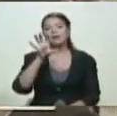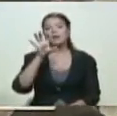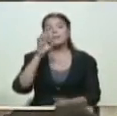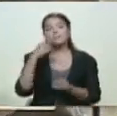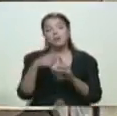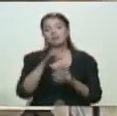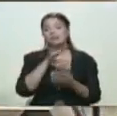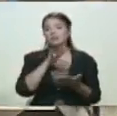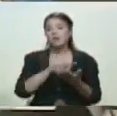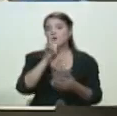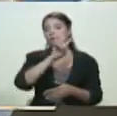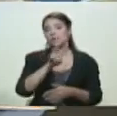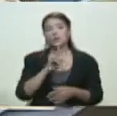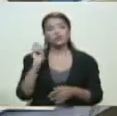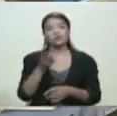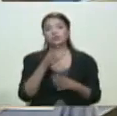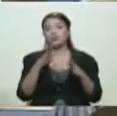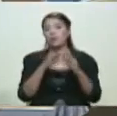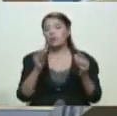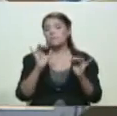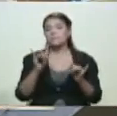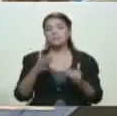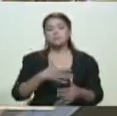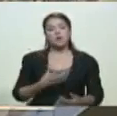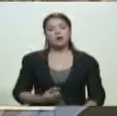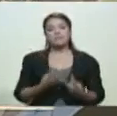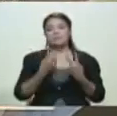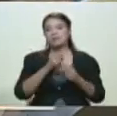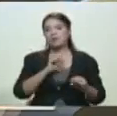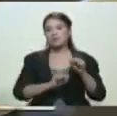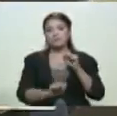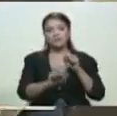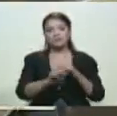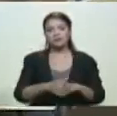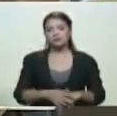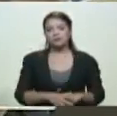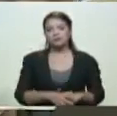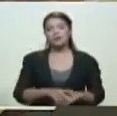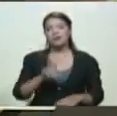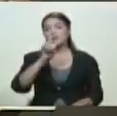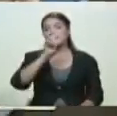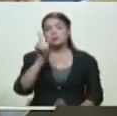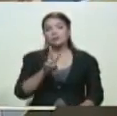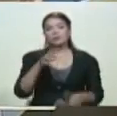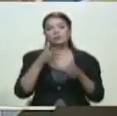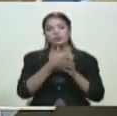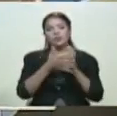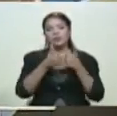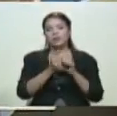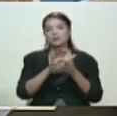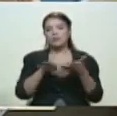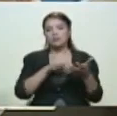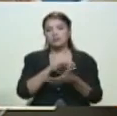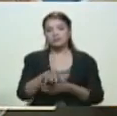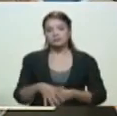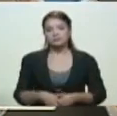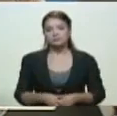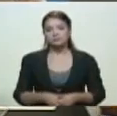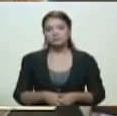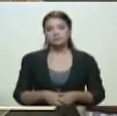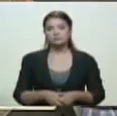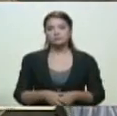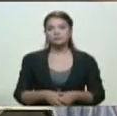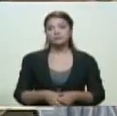venezolano, salieron con sus propias vidas a defender a Venezuela de la violencia. Y